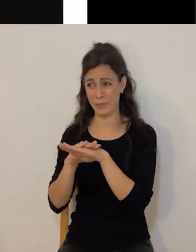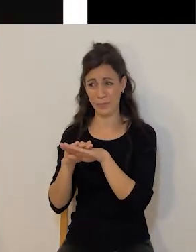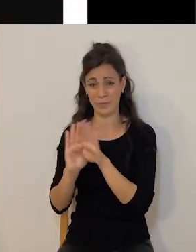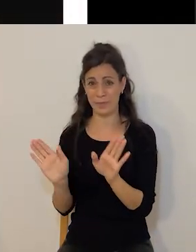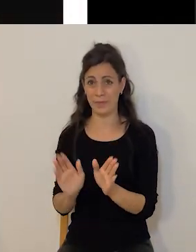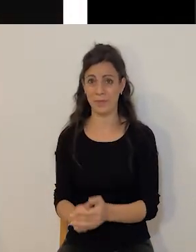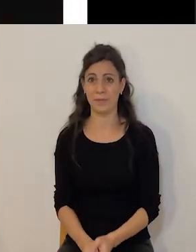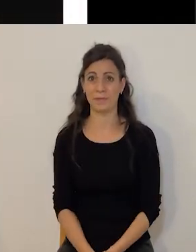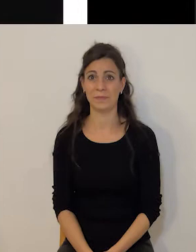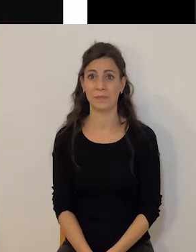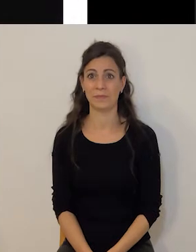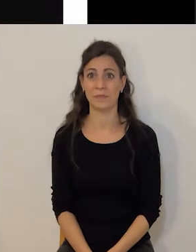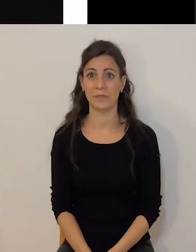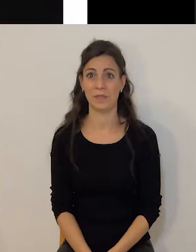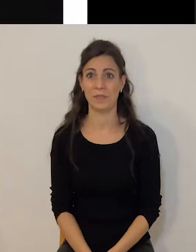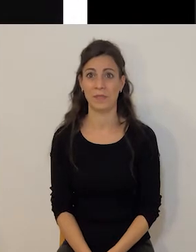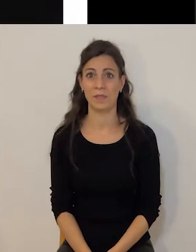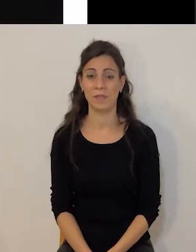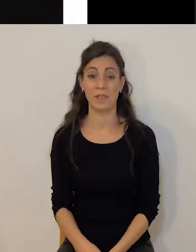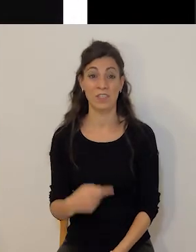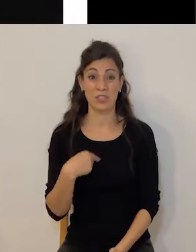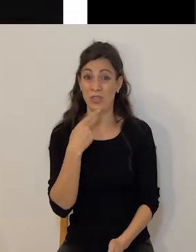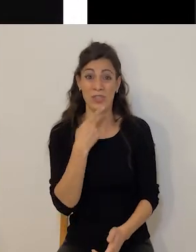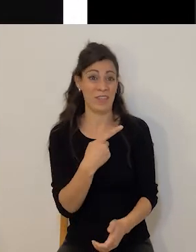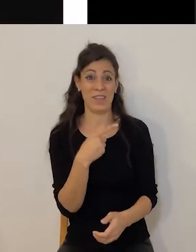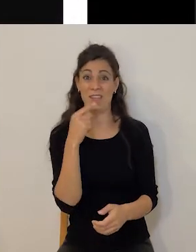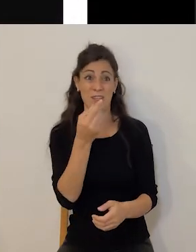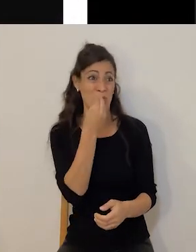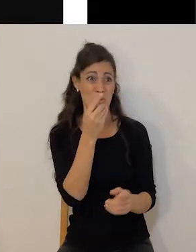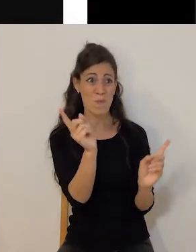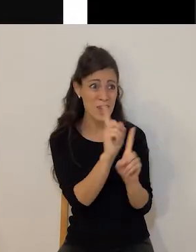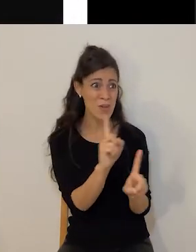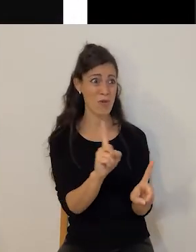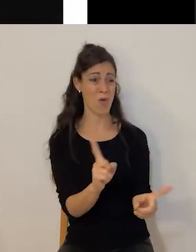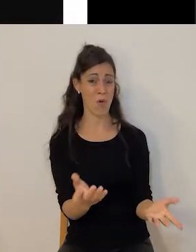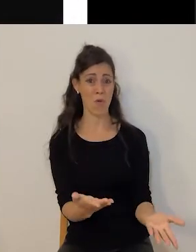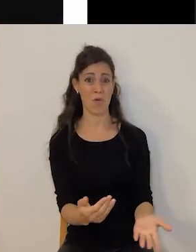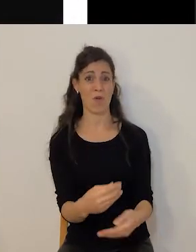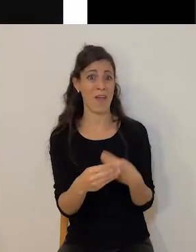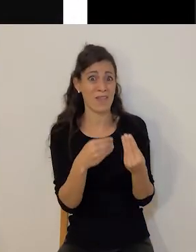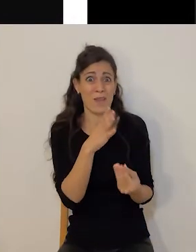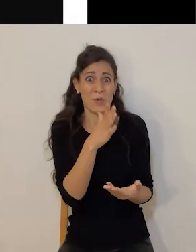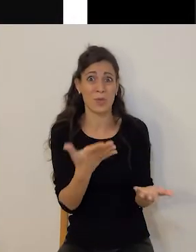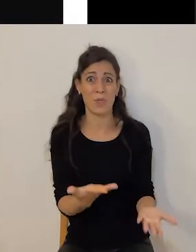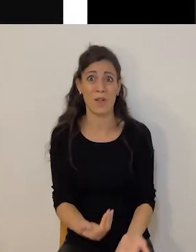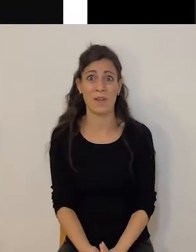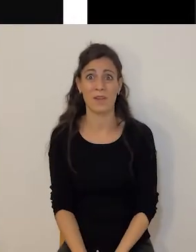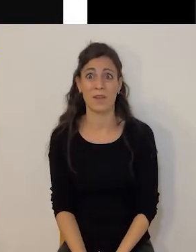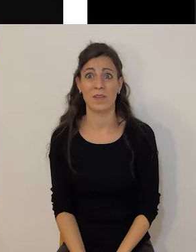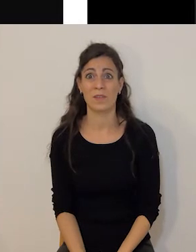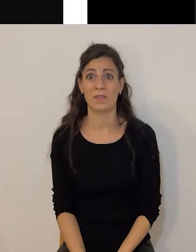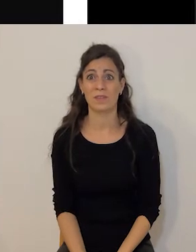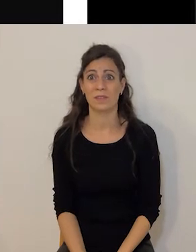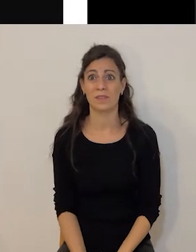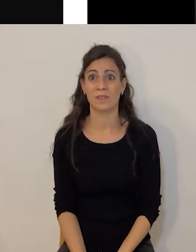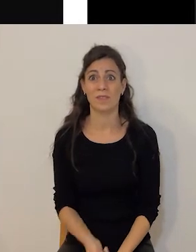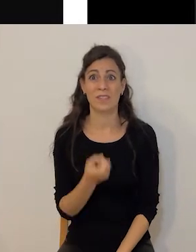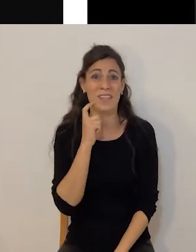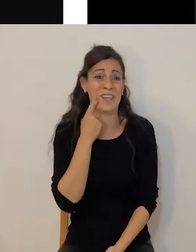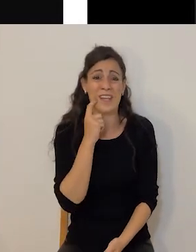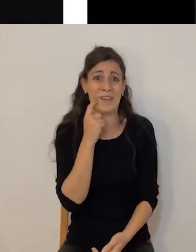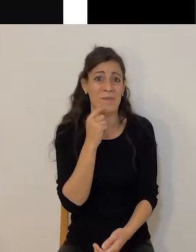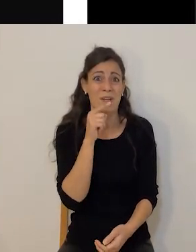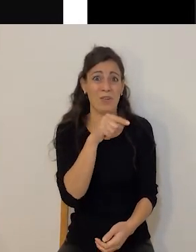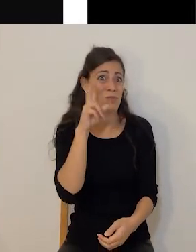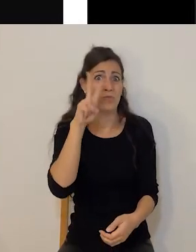I told you not to! I told you! You can never